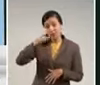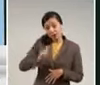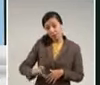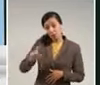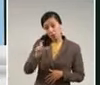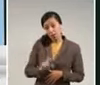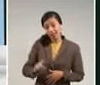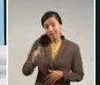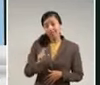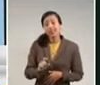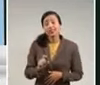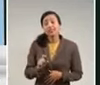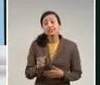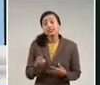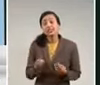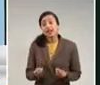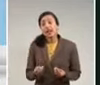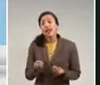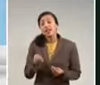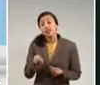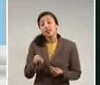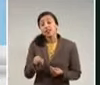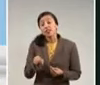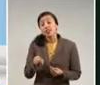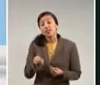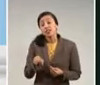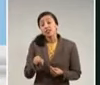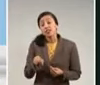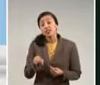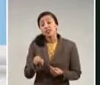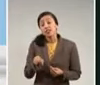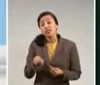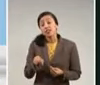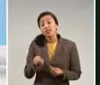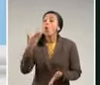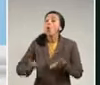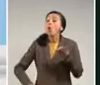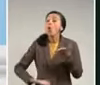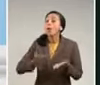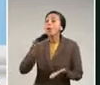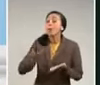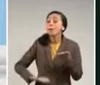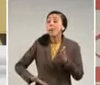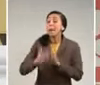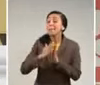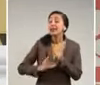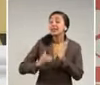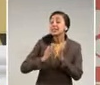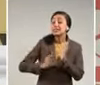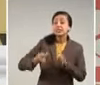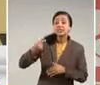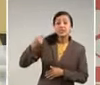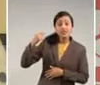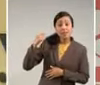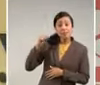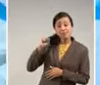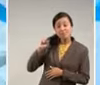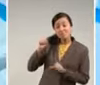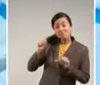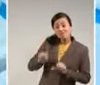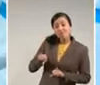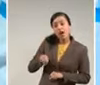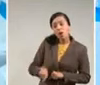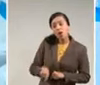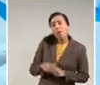de Camagüey es muy favorable en estos momentos con relación a meses anteriores, y en estos momentos, en el mes